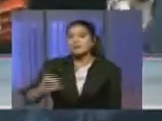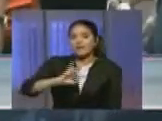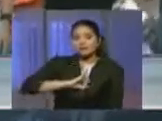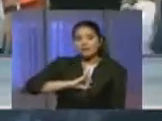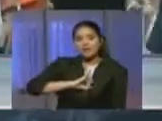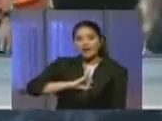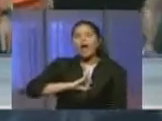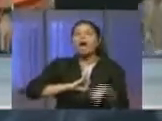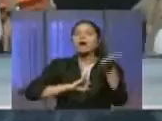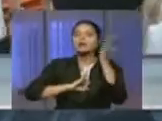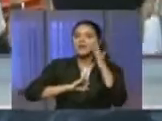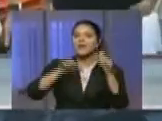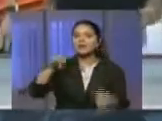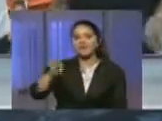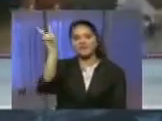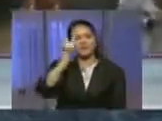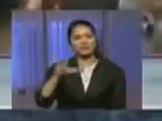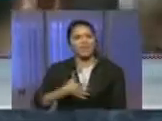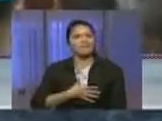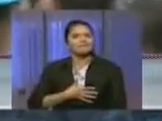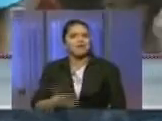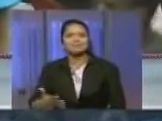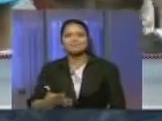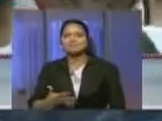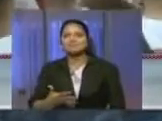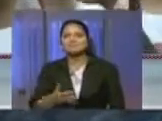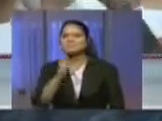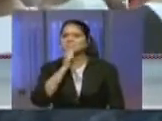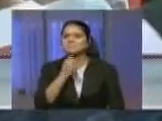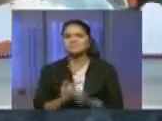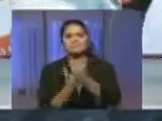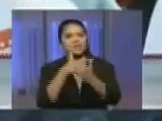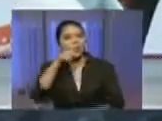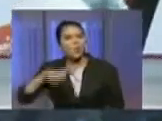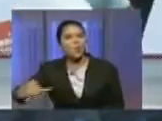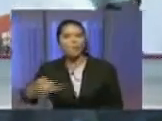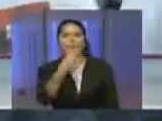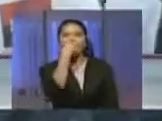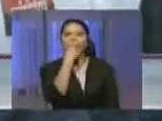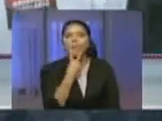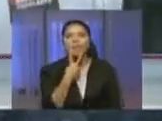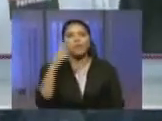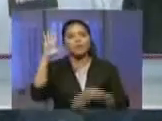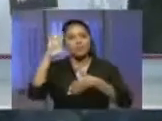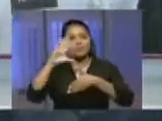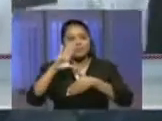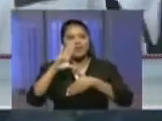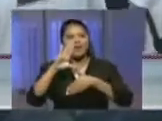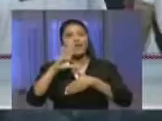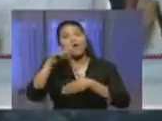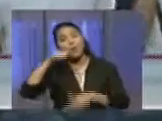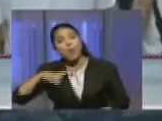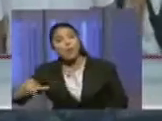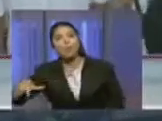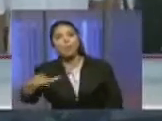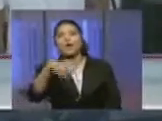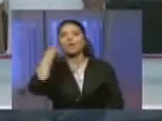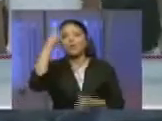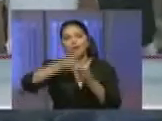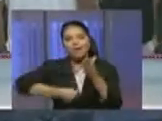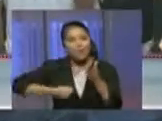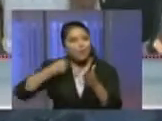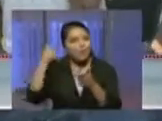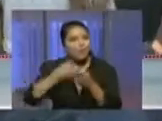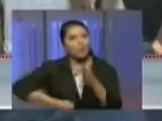saben que en Venezuela estamos restados con los pueblos pobres del América con los pueblos que luchan